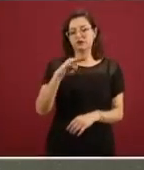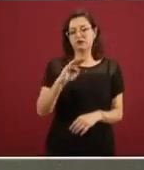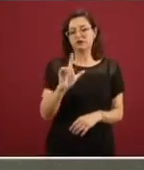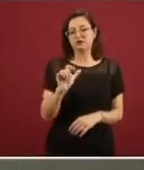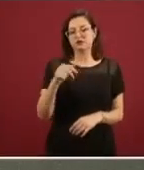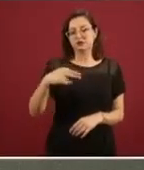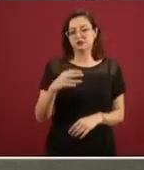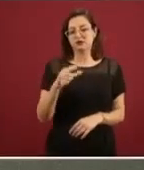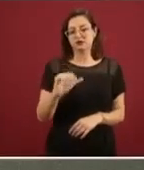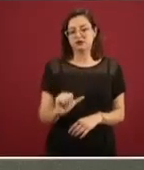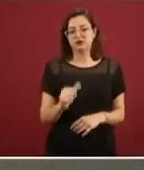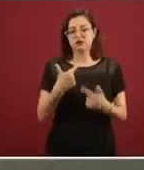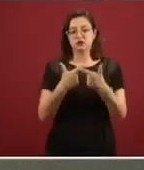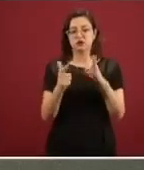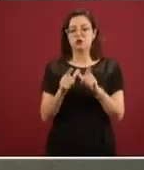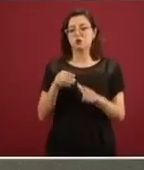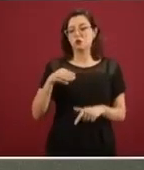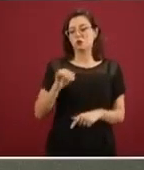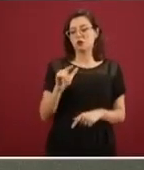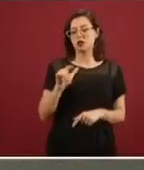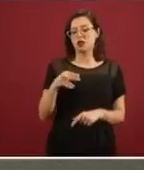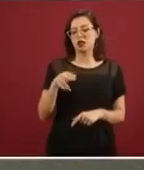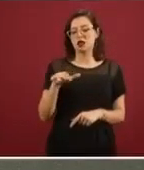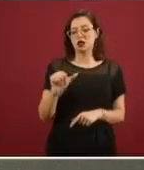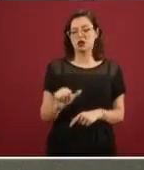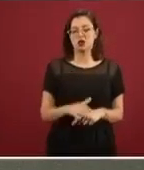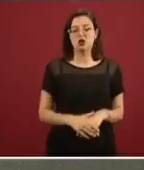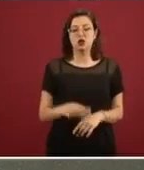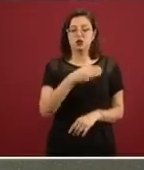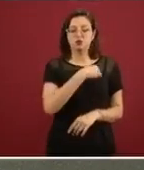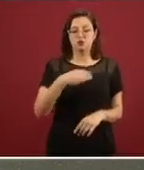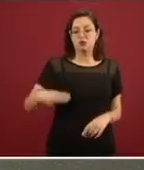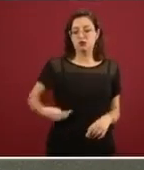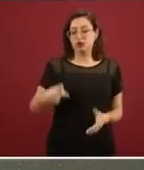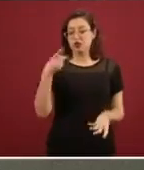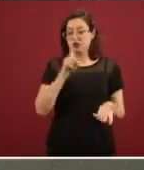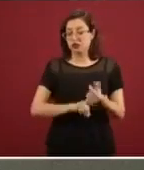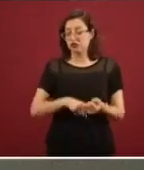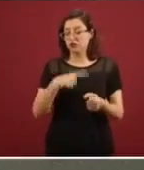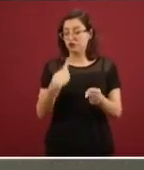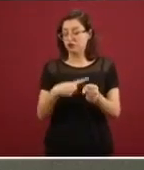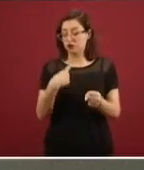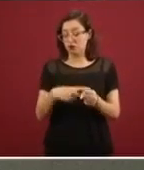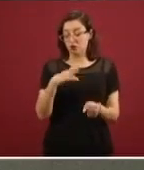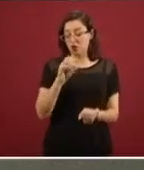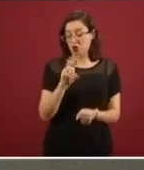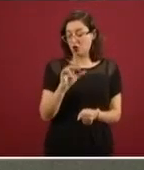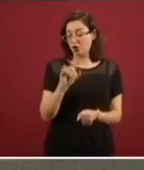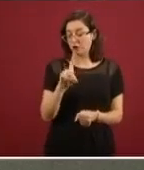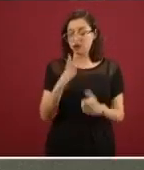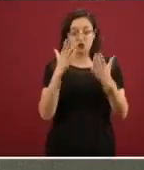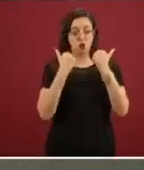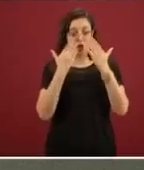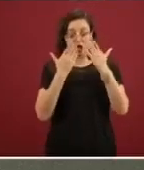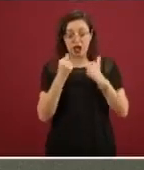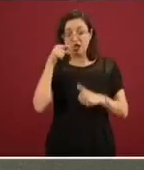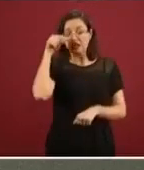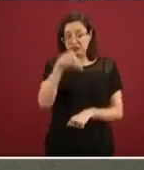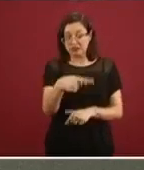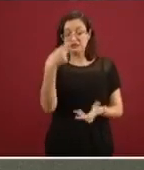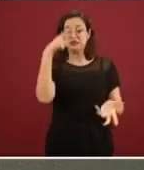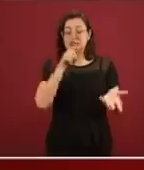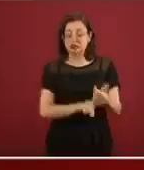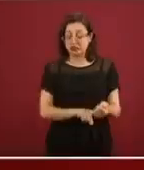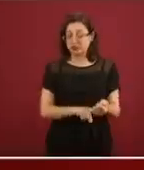Grupo Milenio. Preguntarle respecto a los municipios libres de COVID. De manera específica, ¿estos municipios libres de COVID